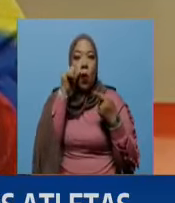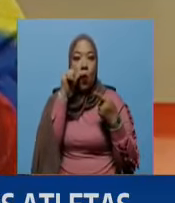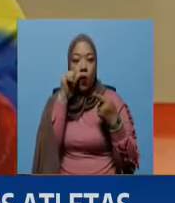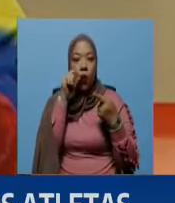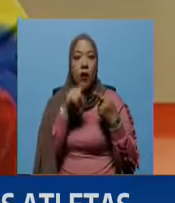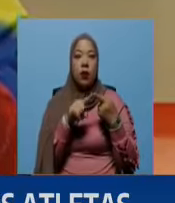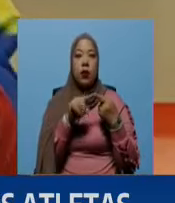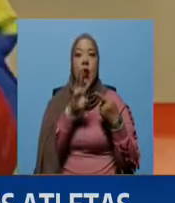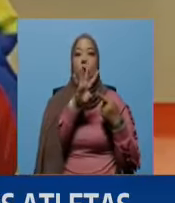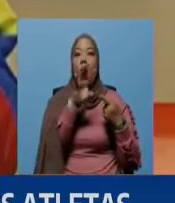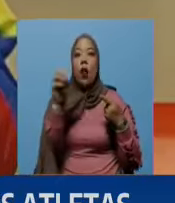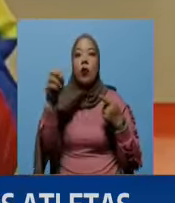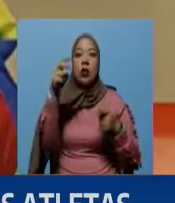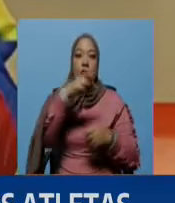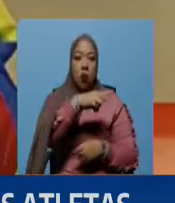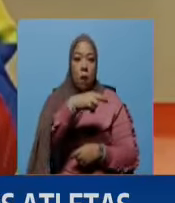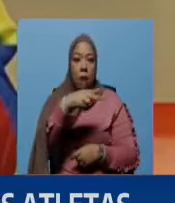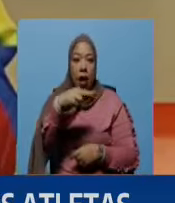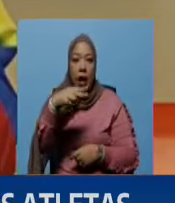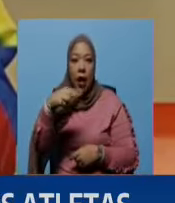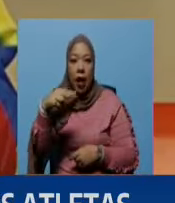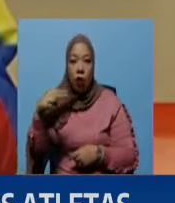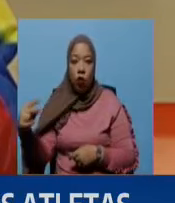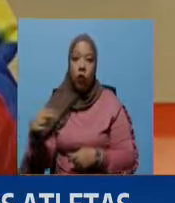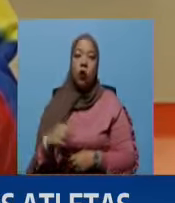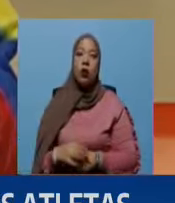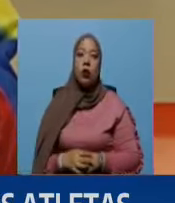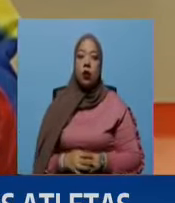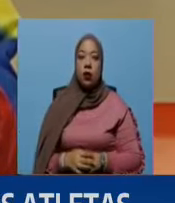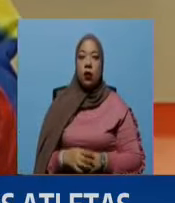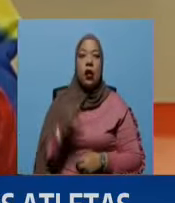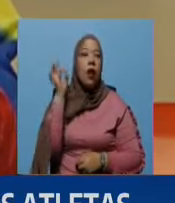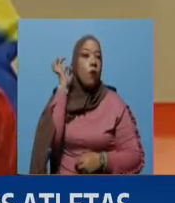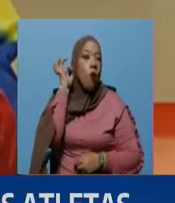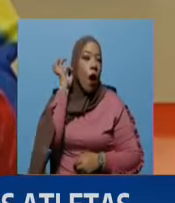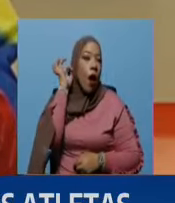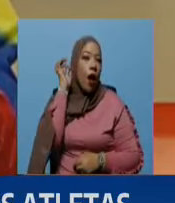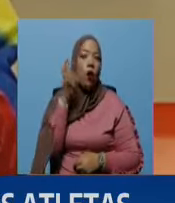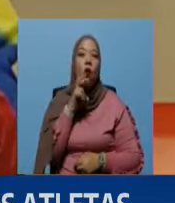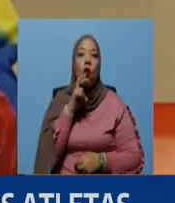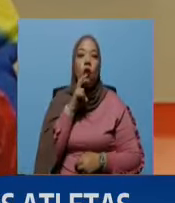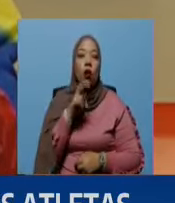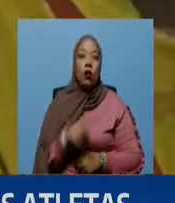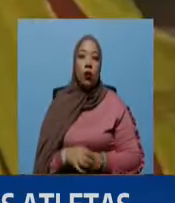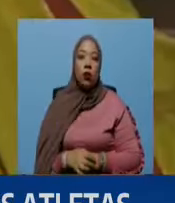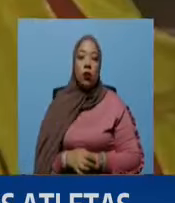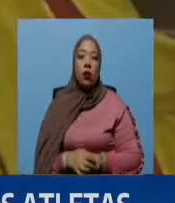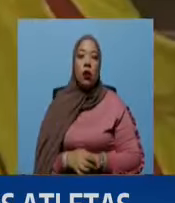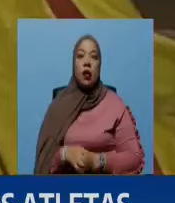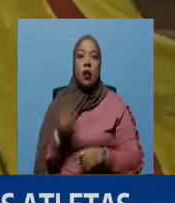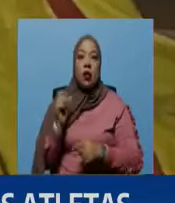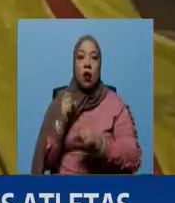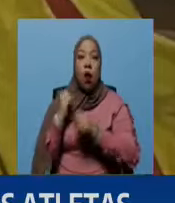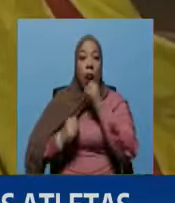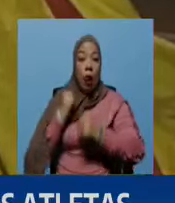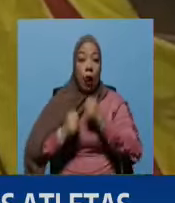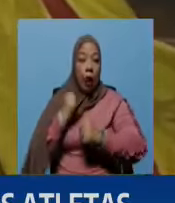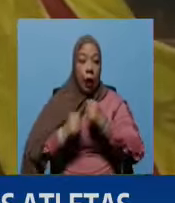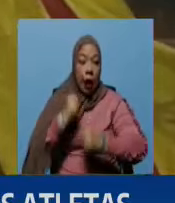en 400 metros, a Clara Fuentes de potencia,